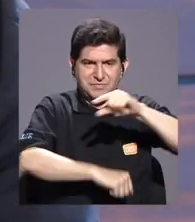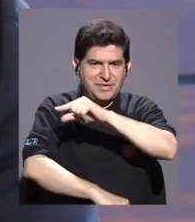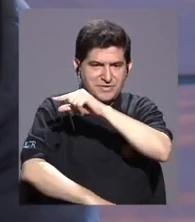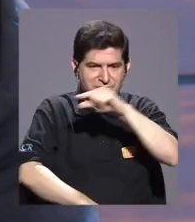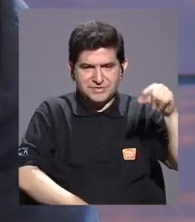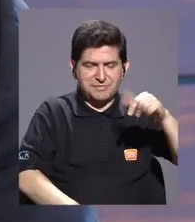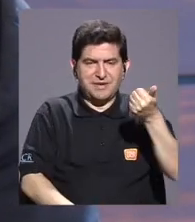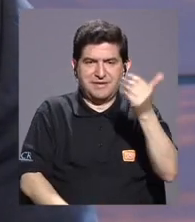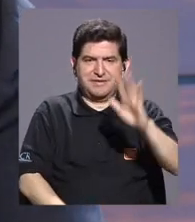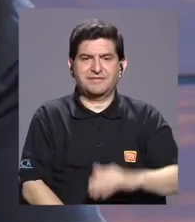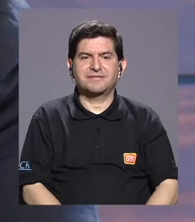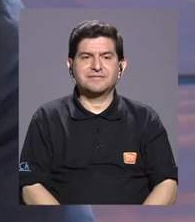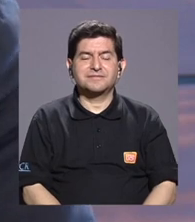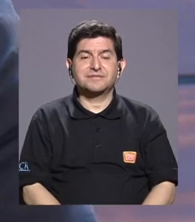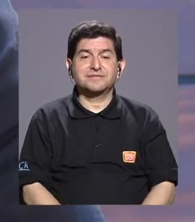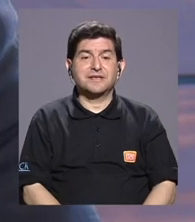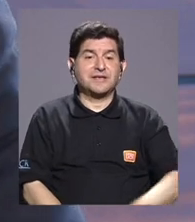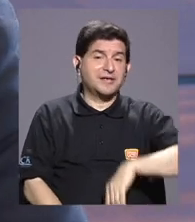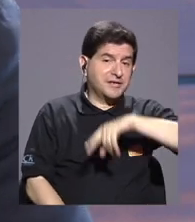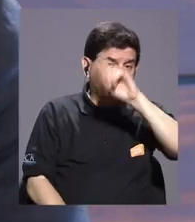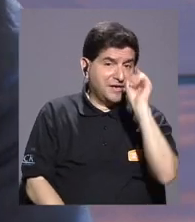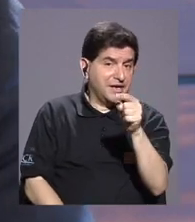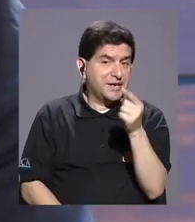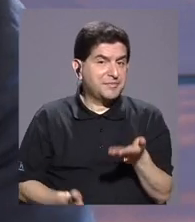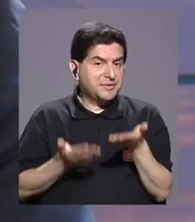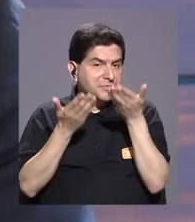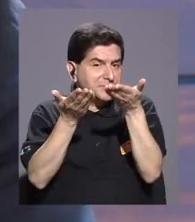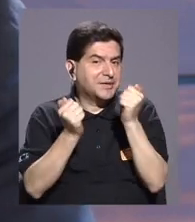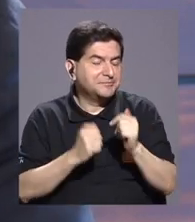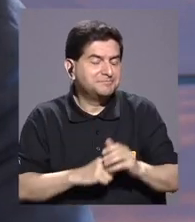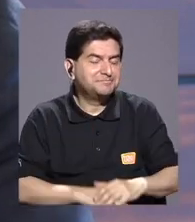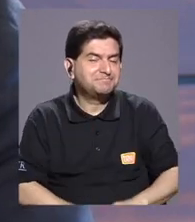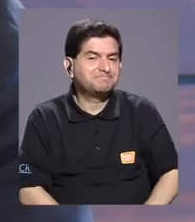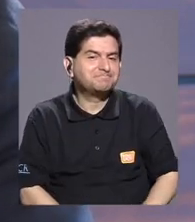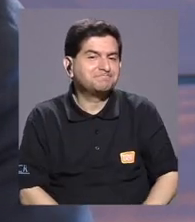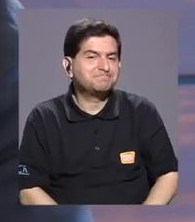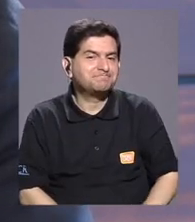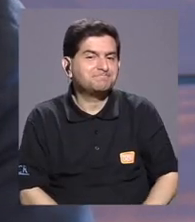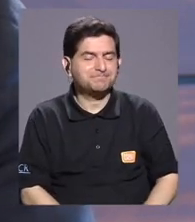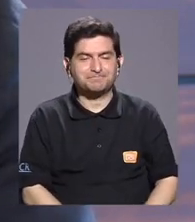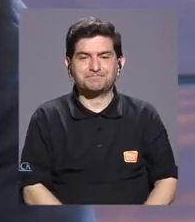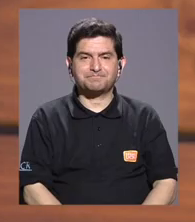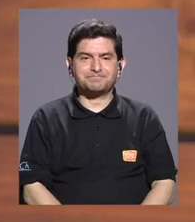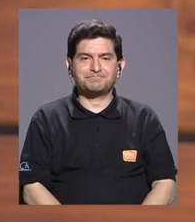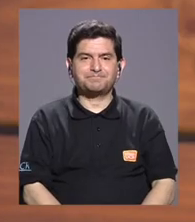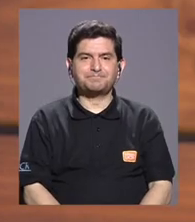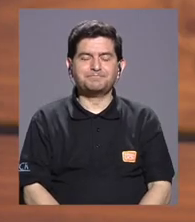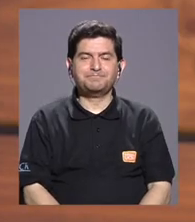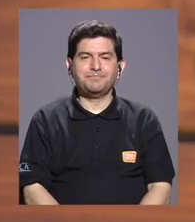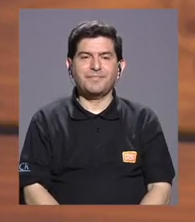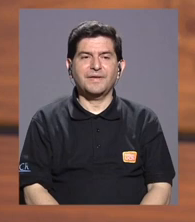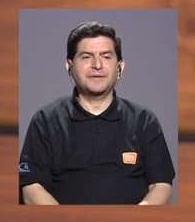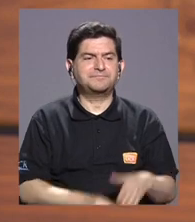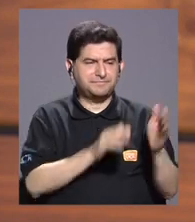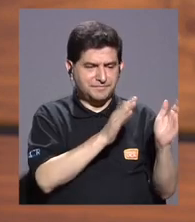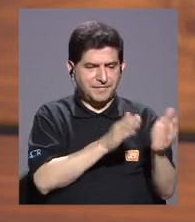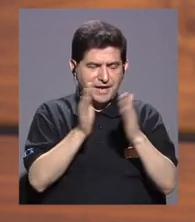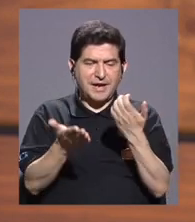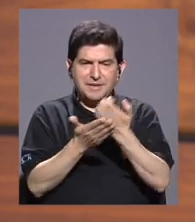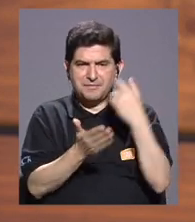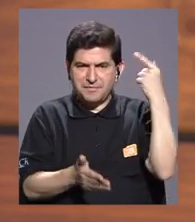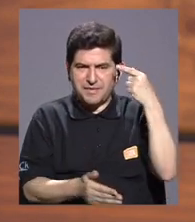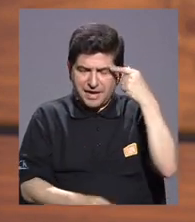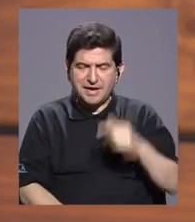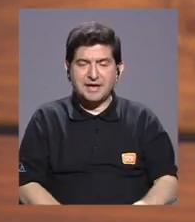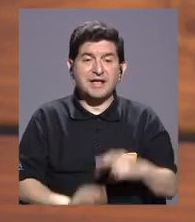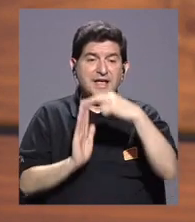esta semana, en el 15. Don José María, le lanzaron una pregunta. Sí, bueno, yo creo que el plan fiscal y el